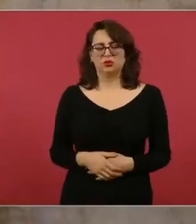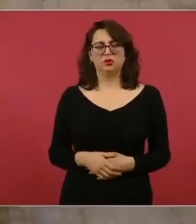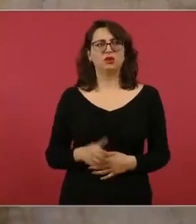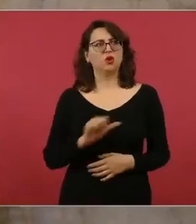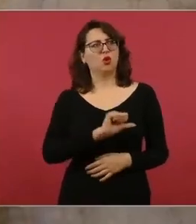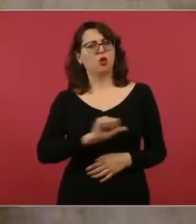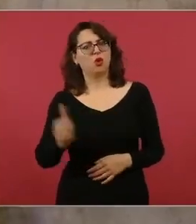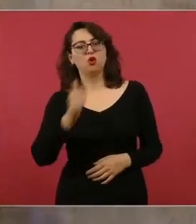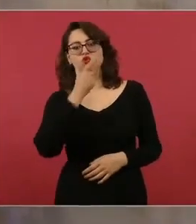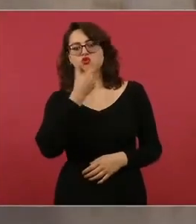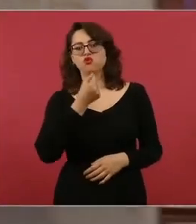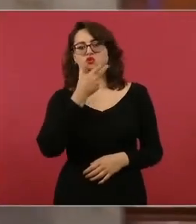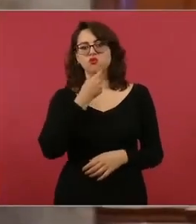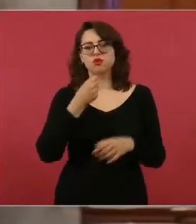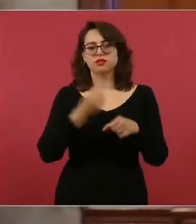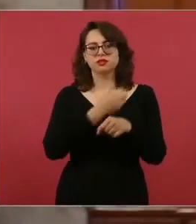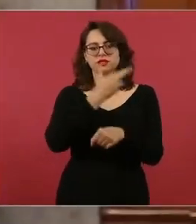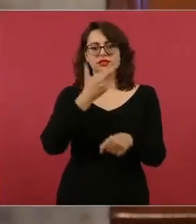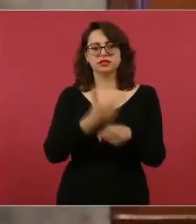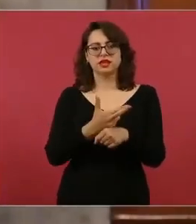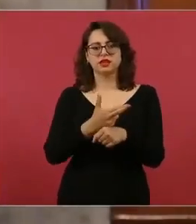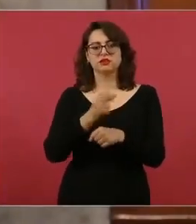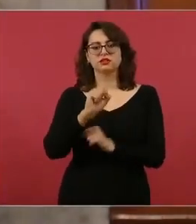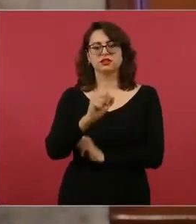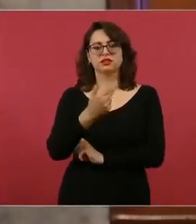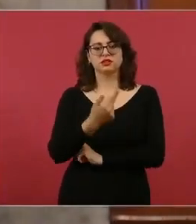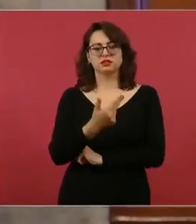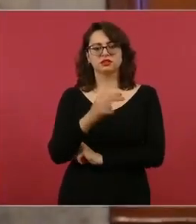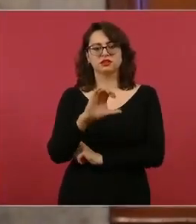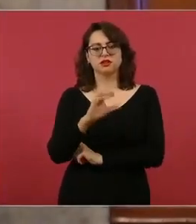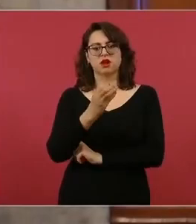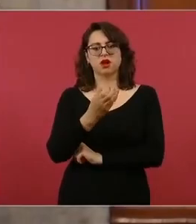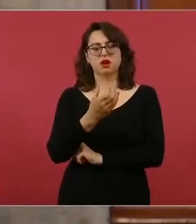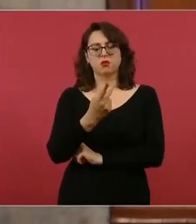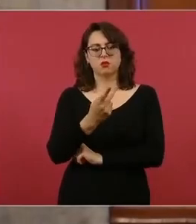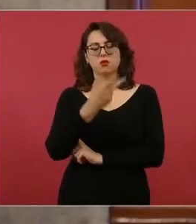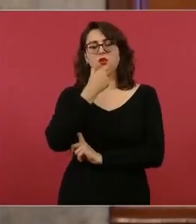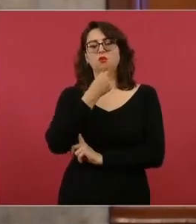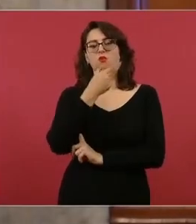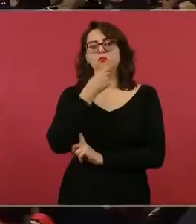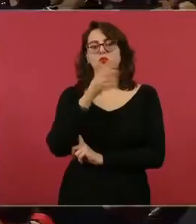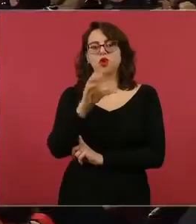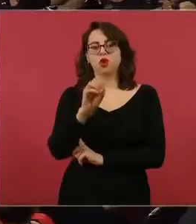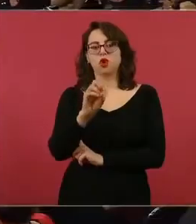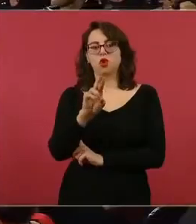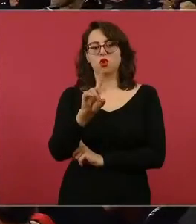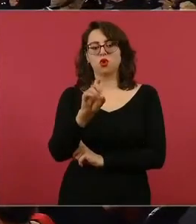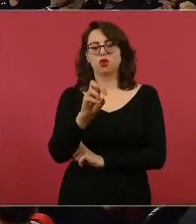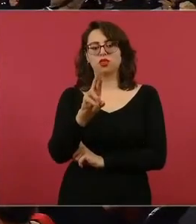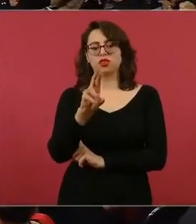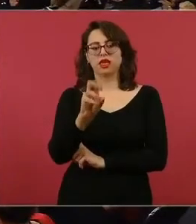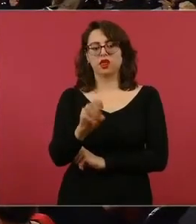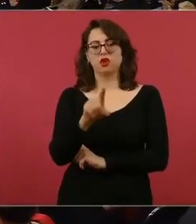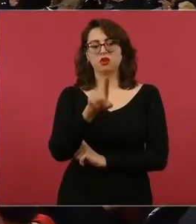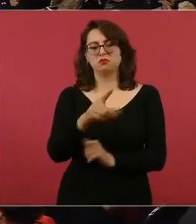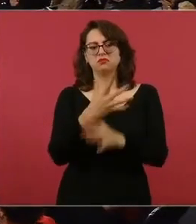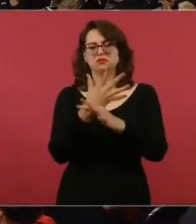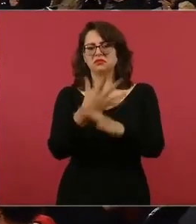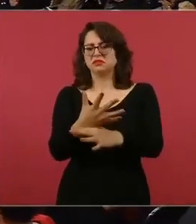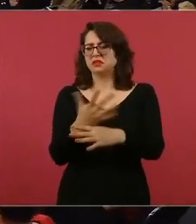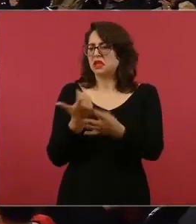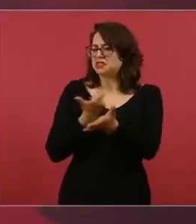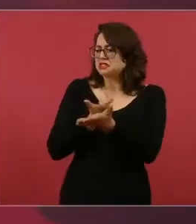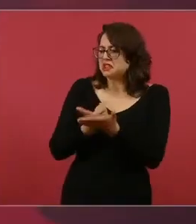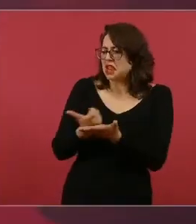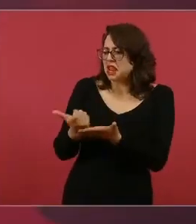Sí, secretario de Hacienda. Cordero. pura eminencia y casi todos del ITAM,